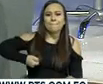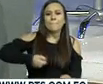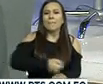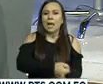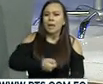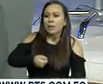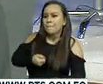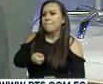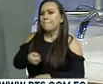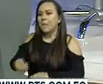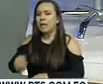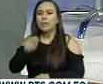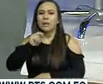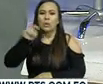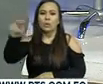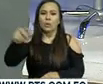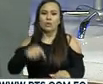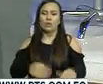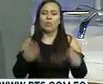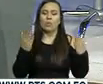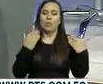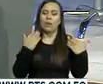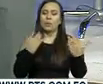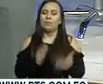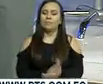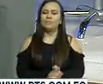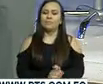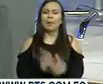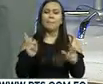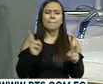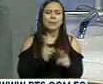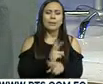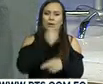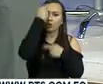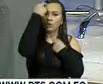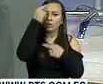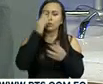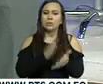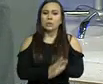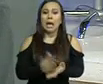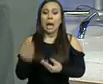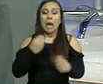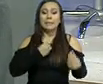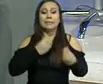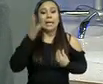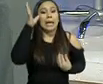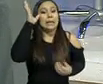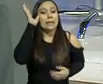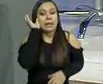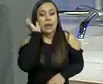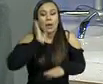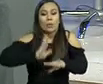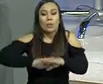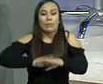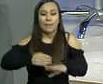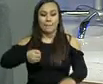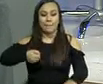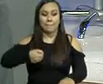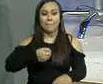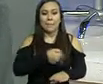esto al norte de la ciudad de guayaquil pese a que los hechos no están relacionados se cree que la causa principal